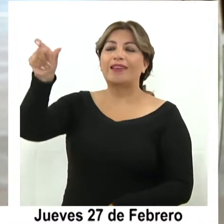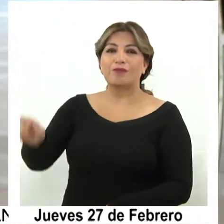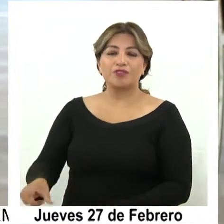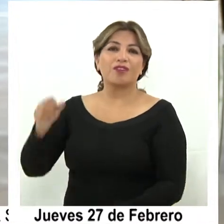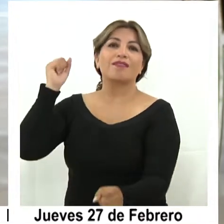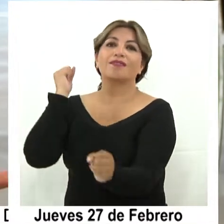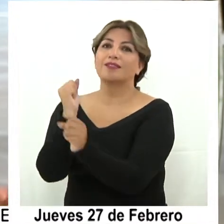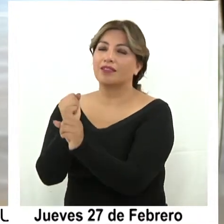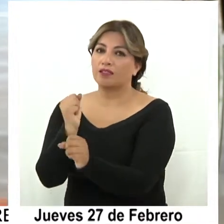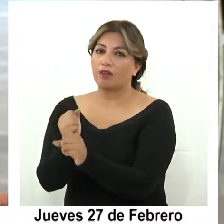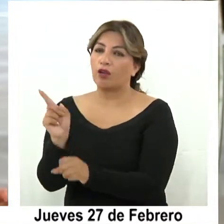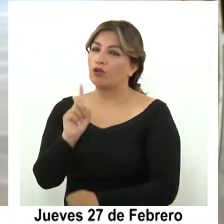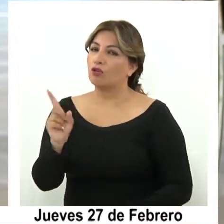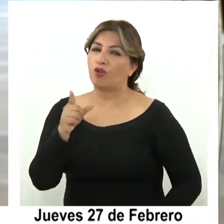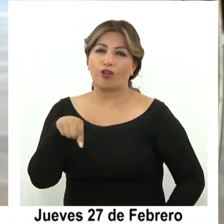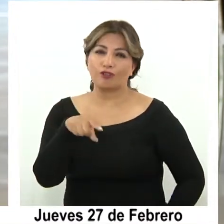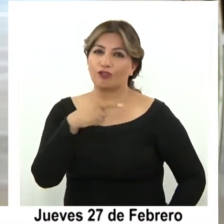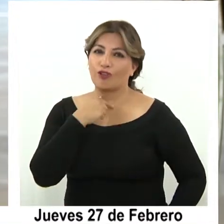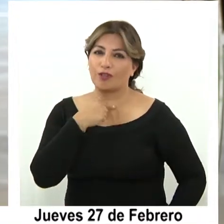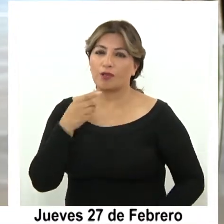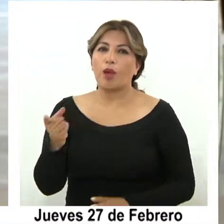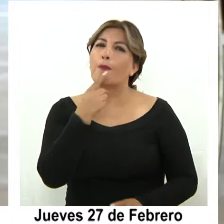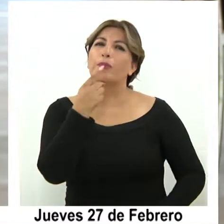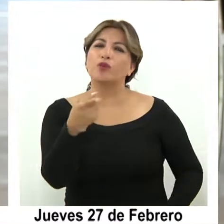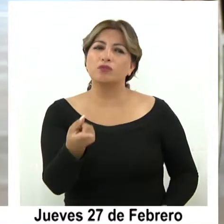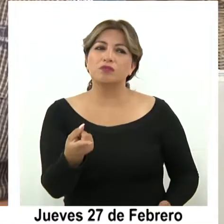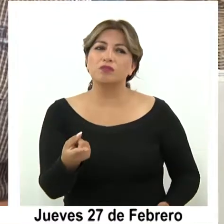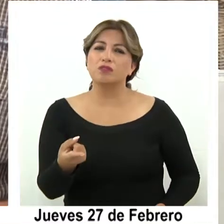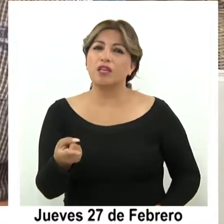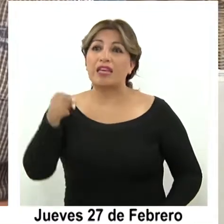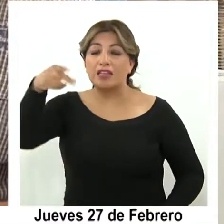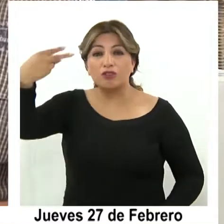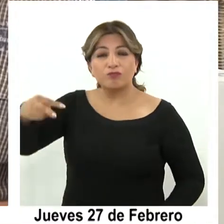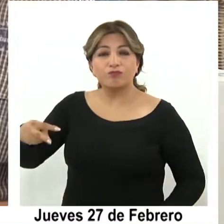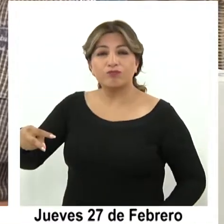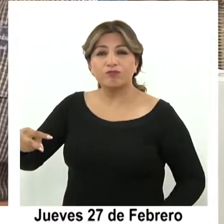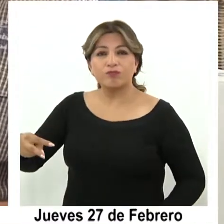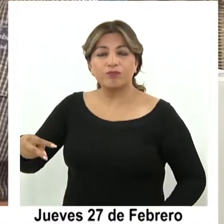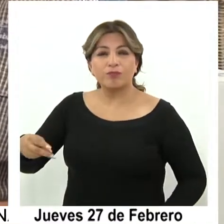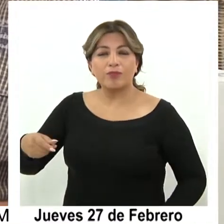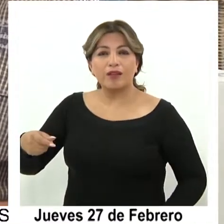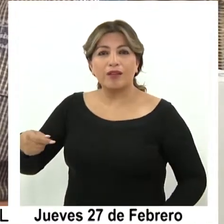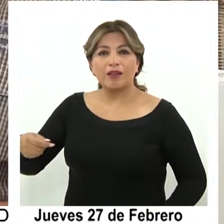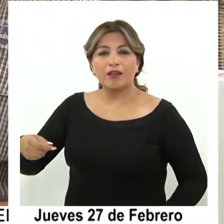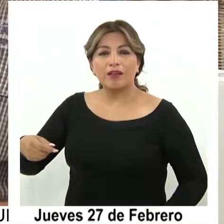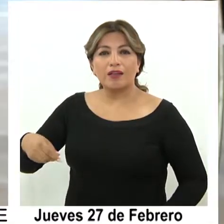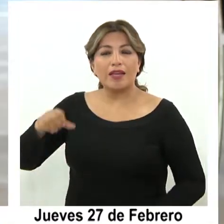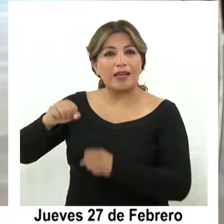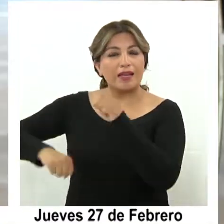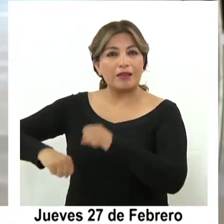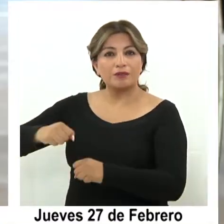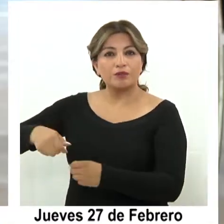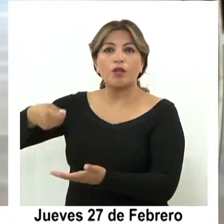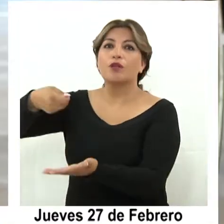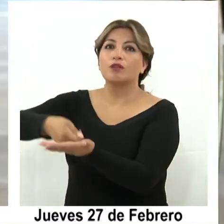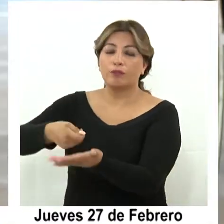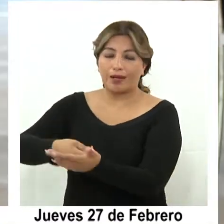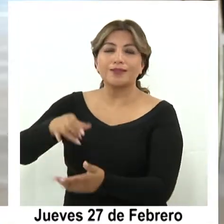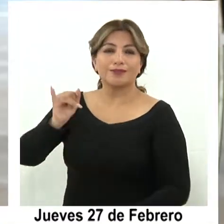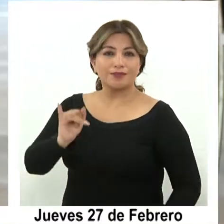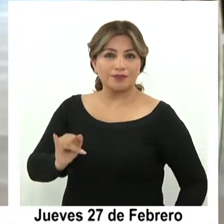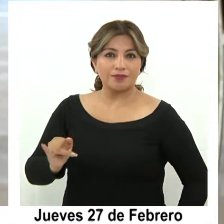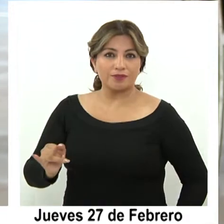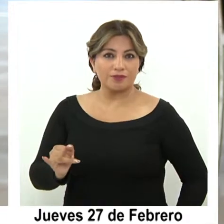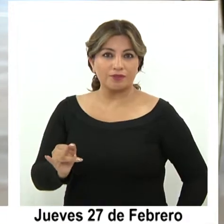la empleabilidad, que por cierto no es lo que nosotros queremos. ¿Y esto va a ser de costo del empleador o también del...? No, esto es de costo del